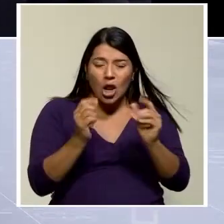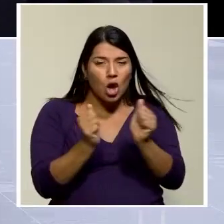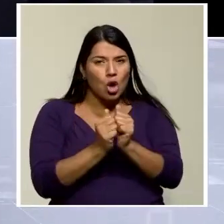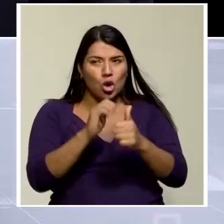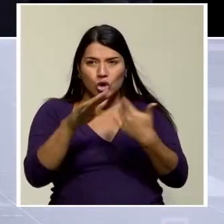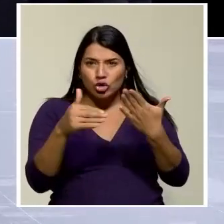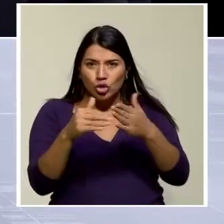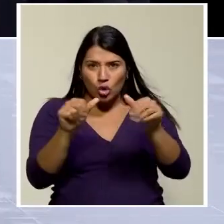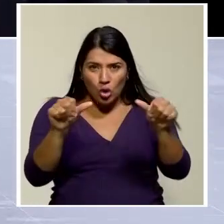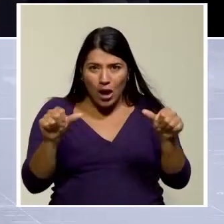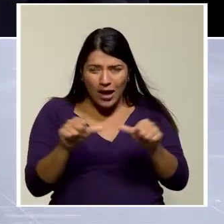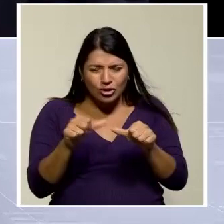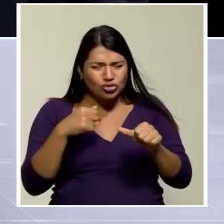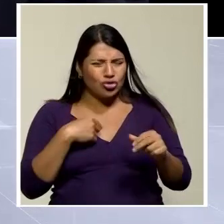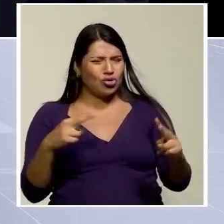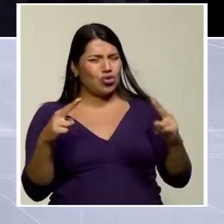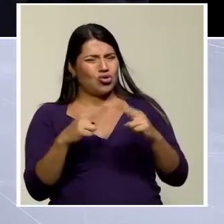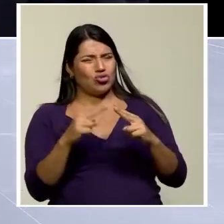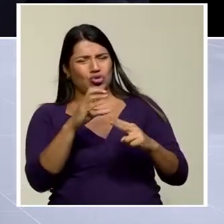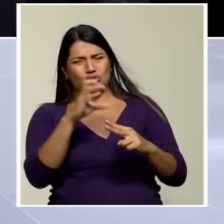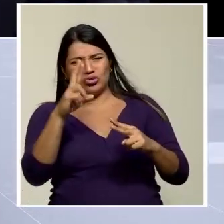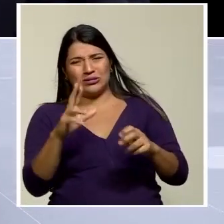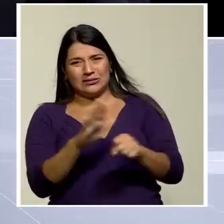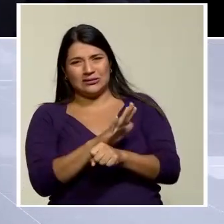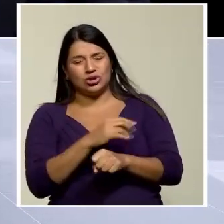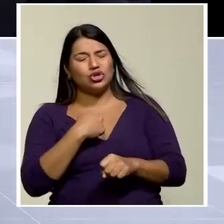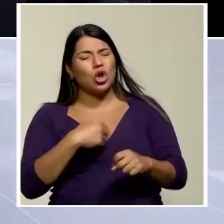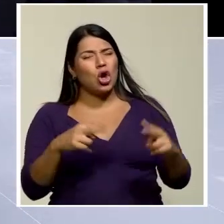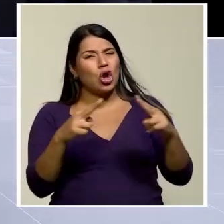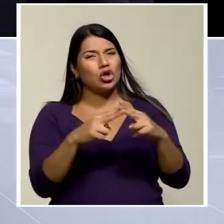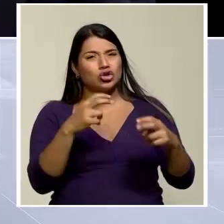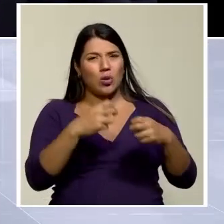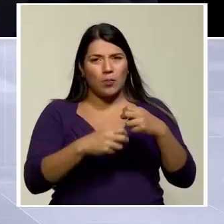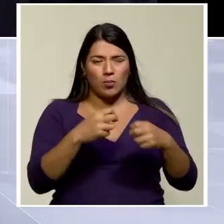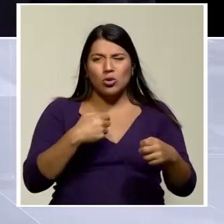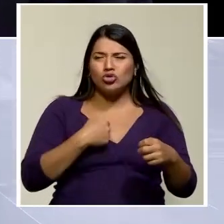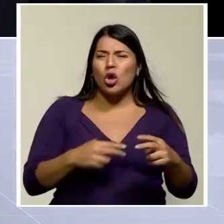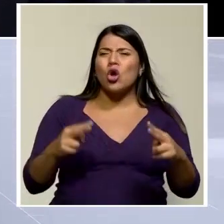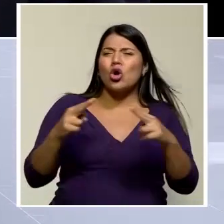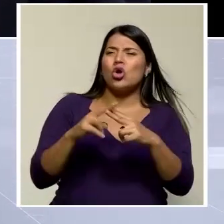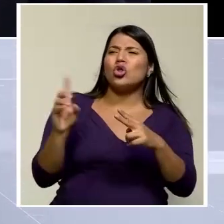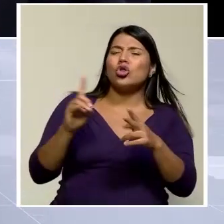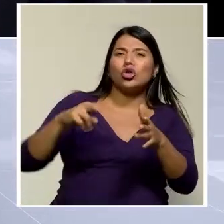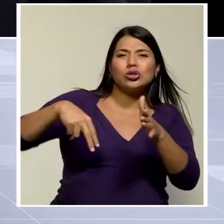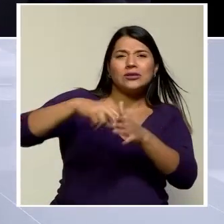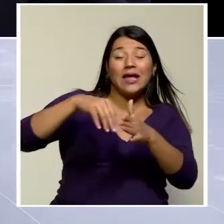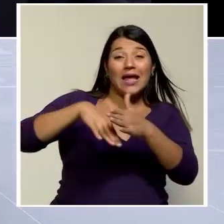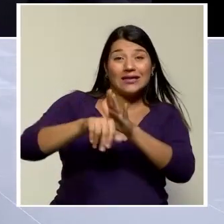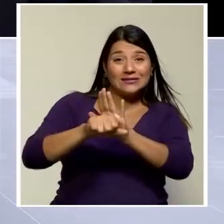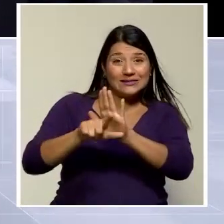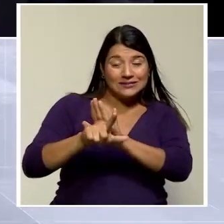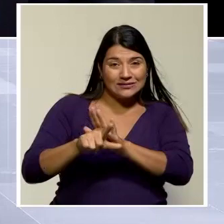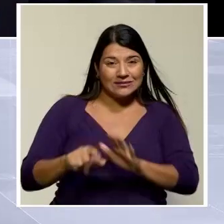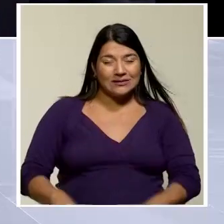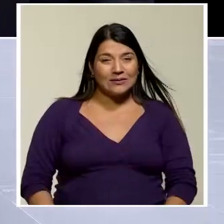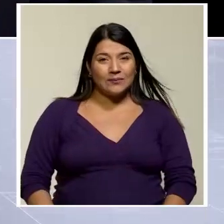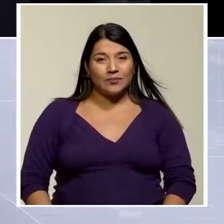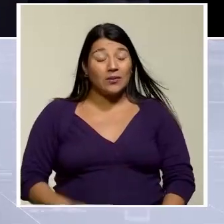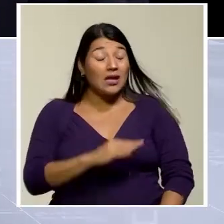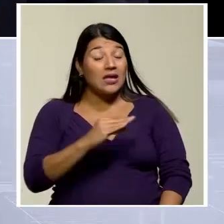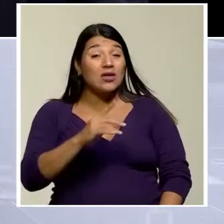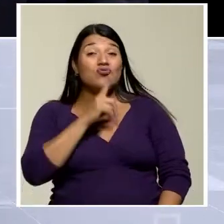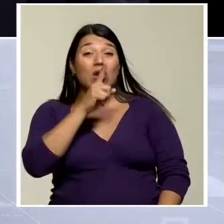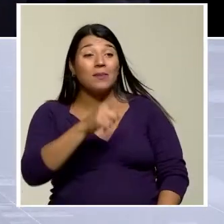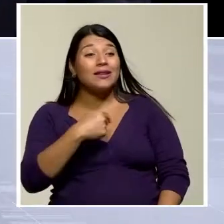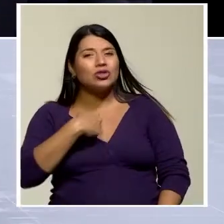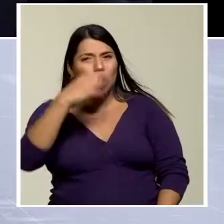sectores. Conozco este país de cabo a rabo, conozco los problemas, conozco dónde están las trabas en nuestra legislación, y